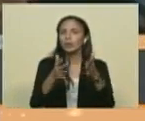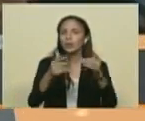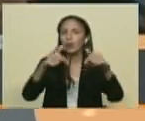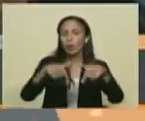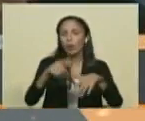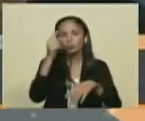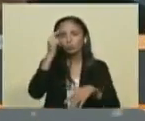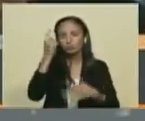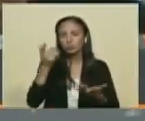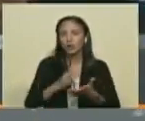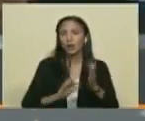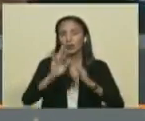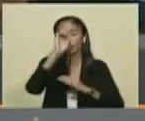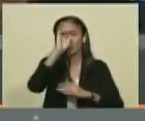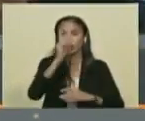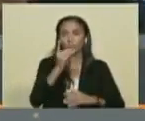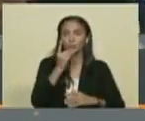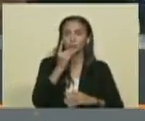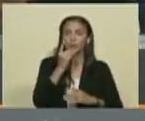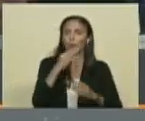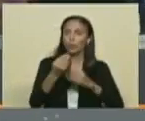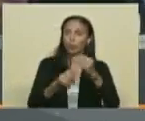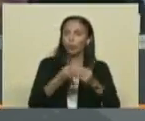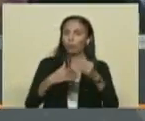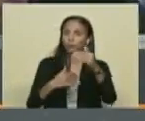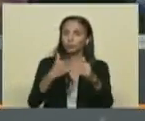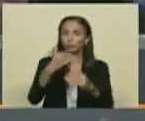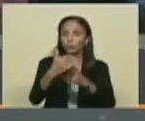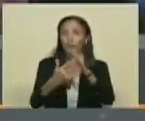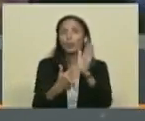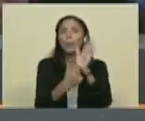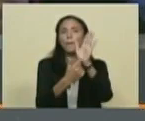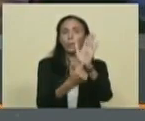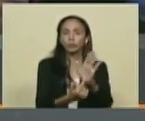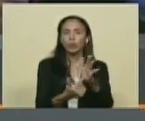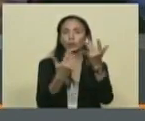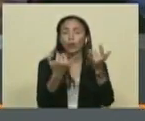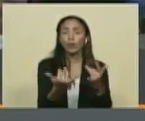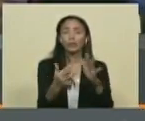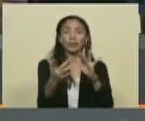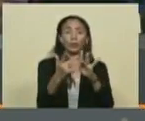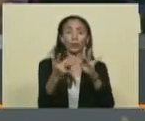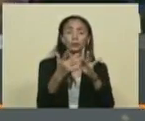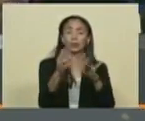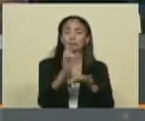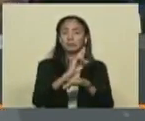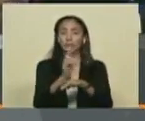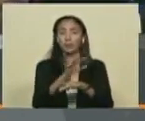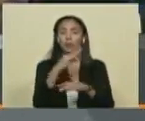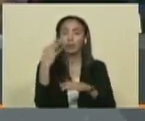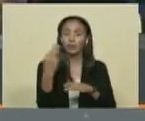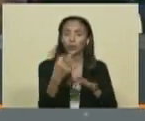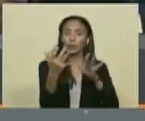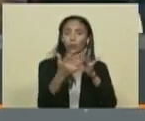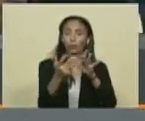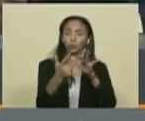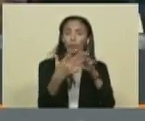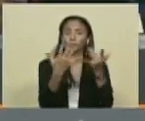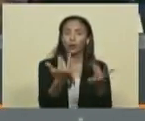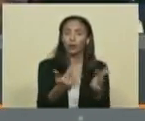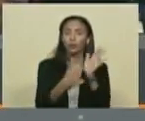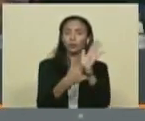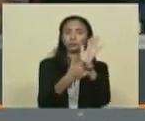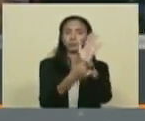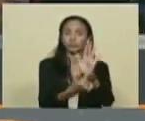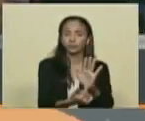hoy acá en República Dominicana, desde donde les estamos transmitiendo en vivo y en directo la información que está ocurriendo en el marco